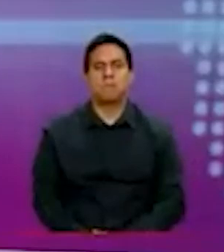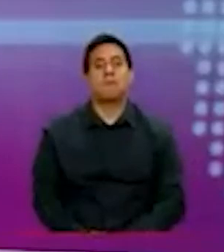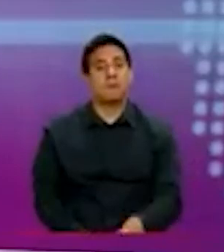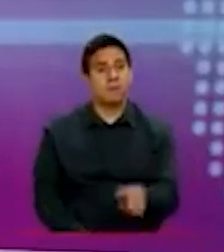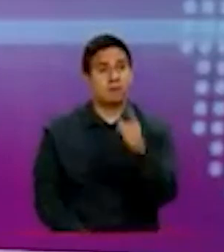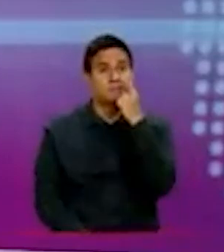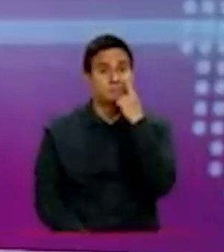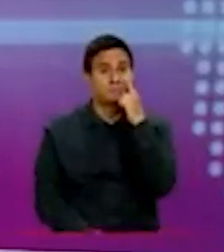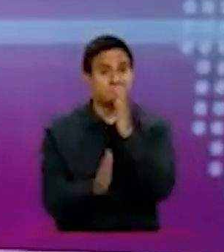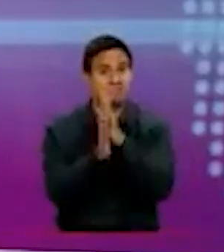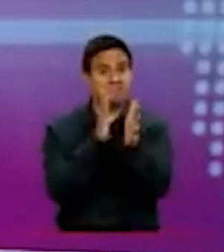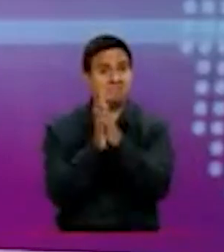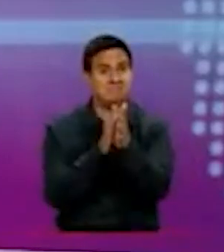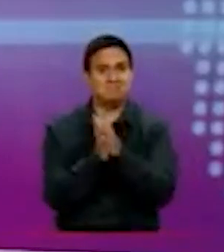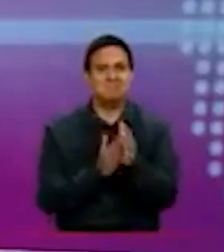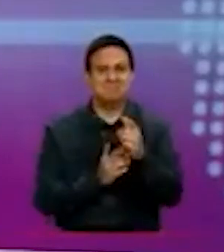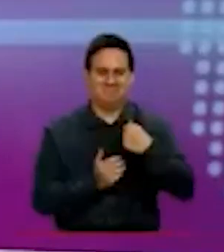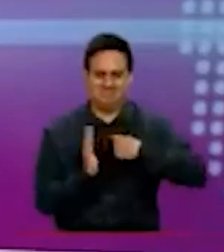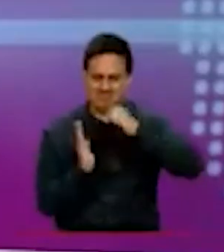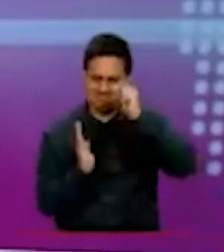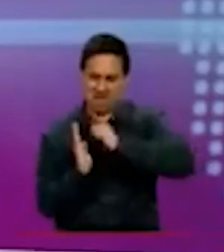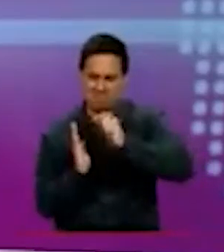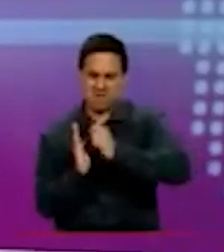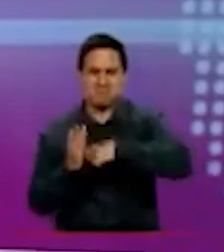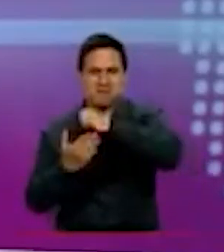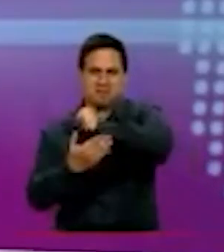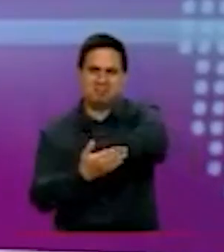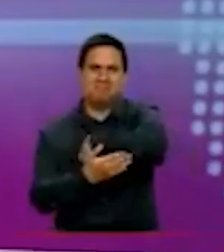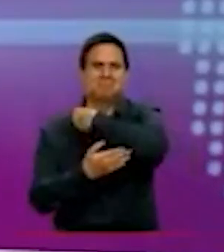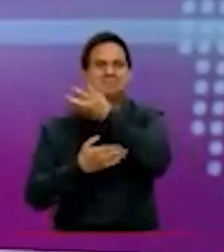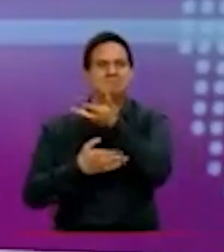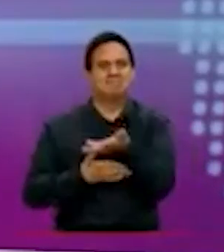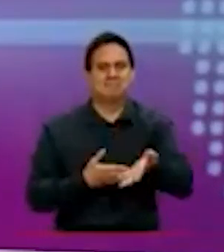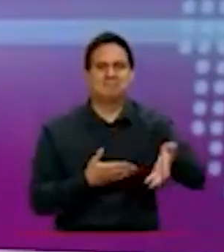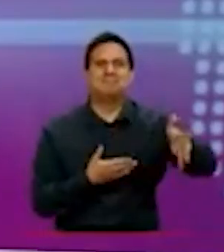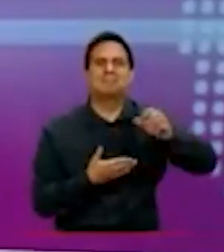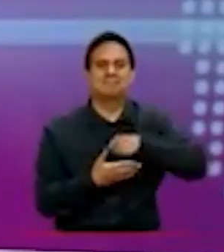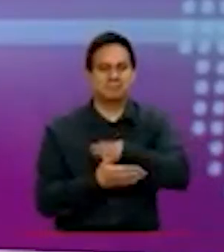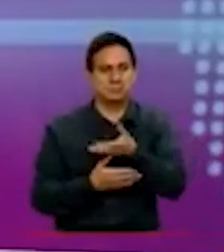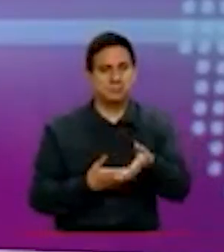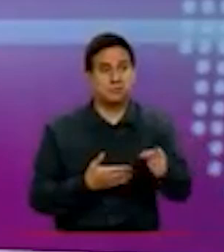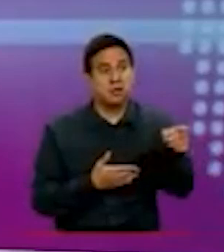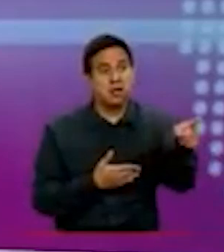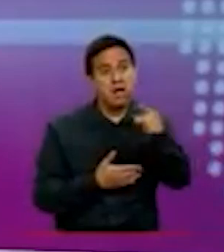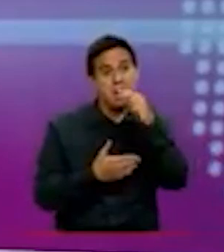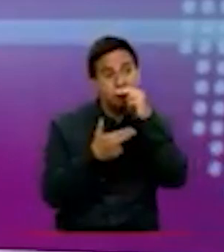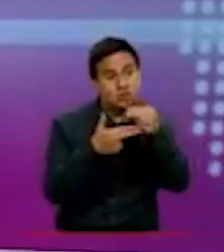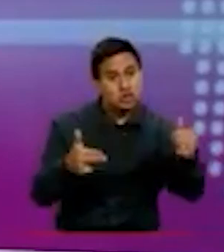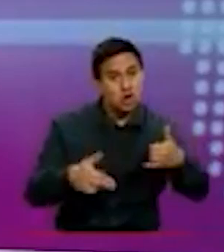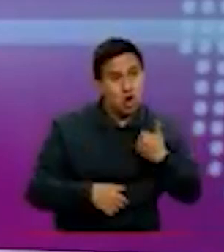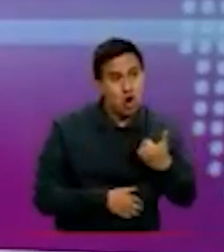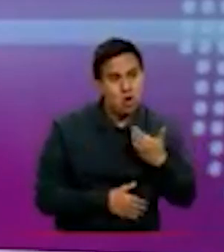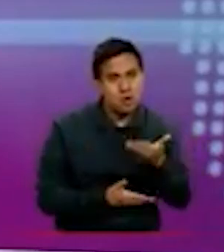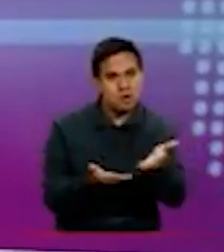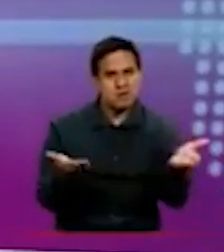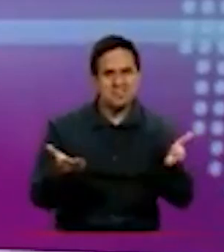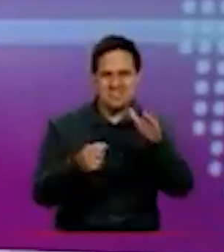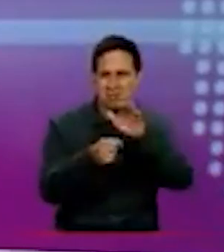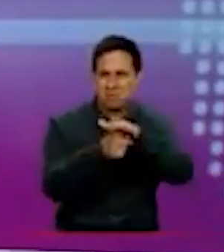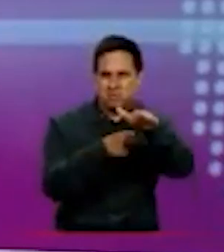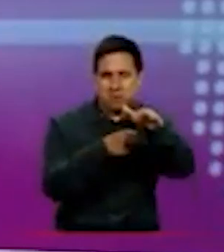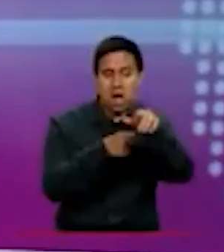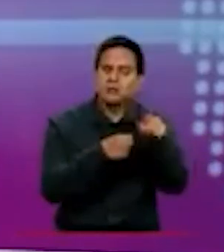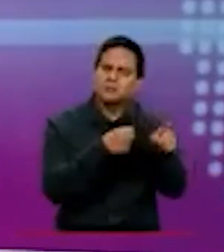Escribir poesía se ha convertido en una herramienta importante para apoyar a niños y jóvenes en los barrios más vulnerables de Buenaventura.